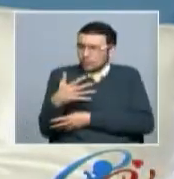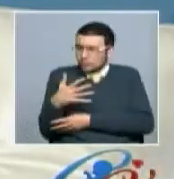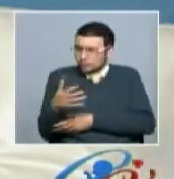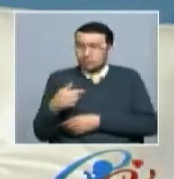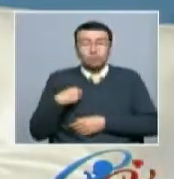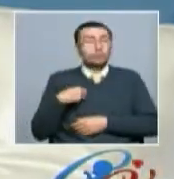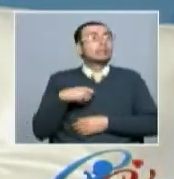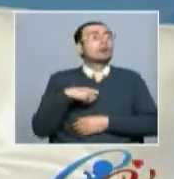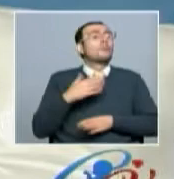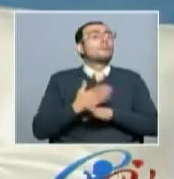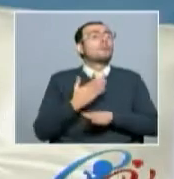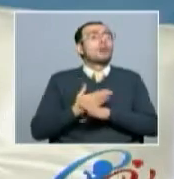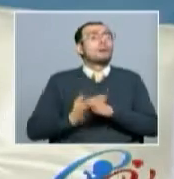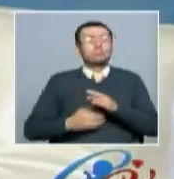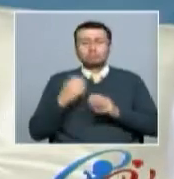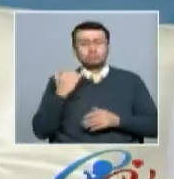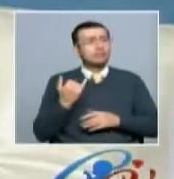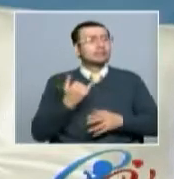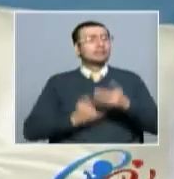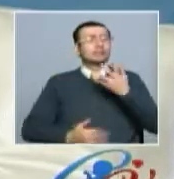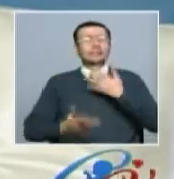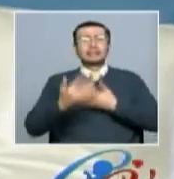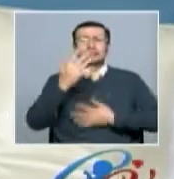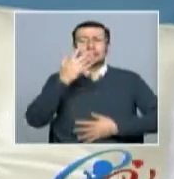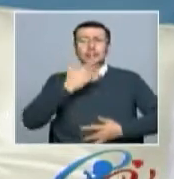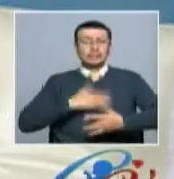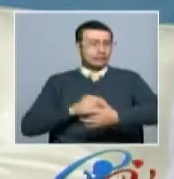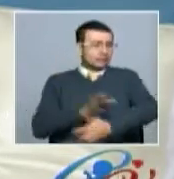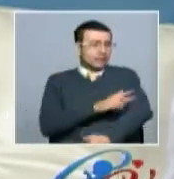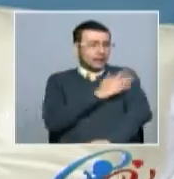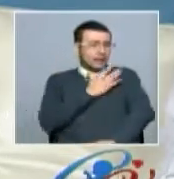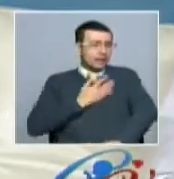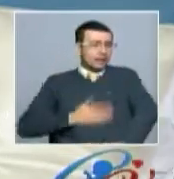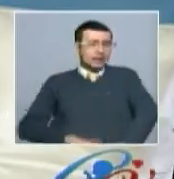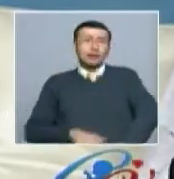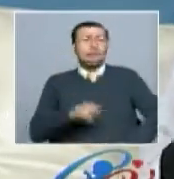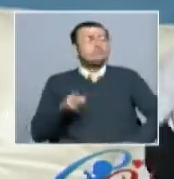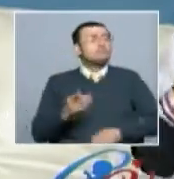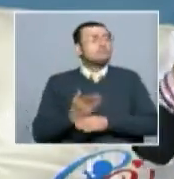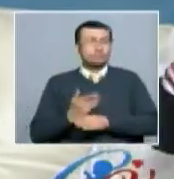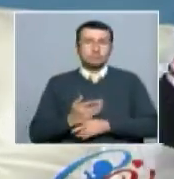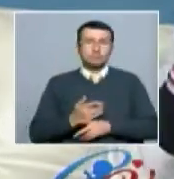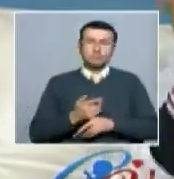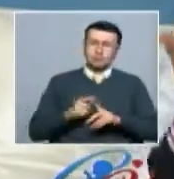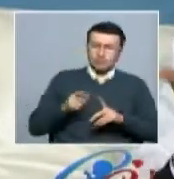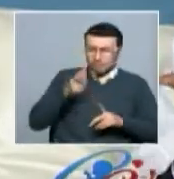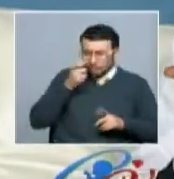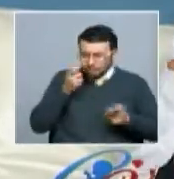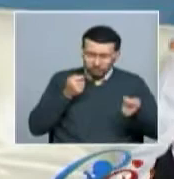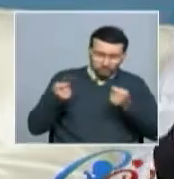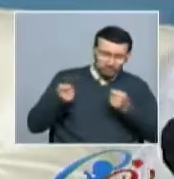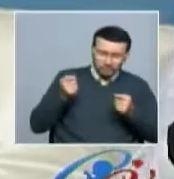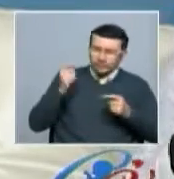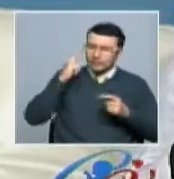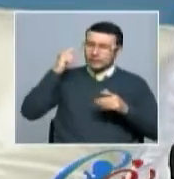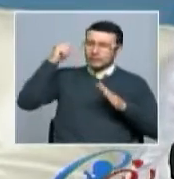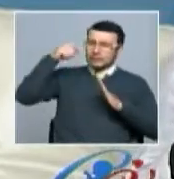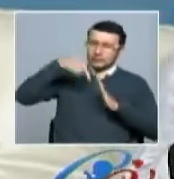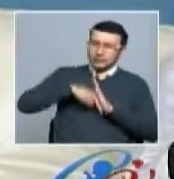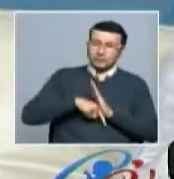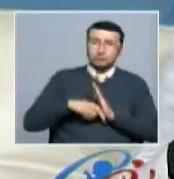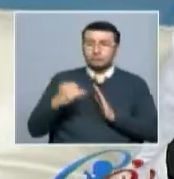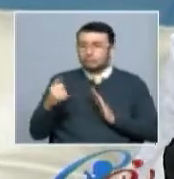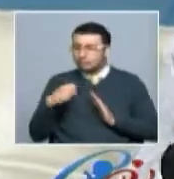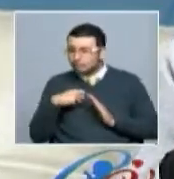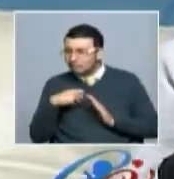tengo un problema de circulación. Es lo primero que la gente hace referencia. Pero cuando uno realmente va al trasfondo y tiene una